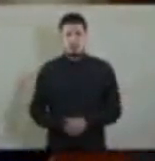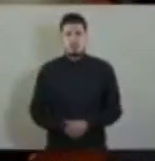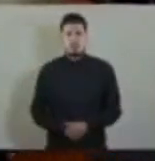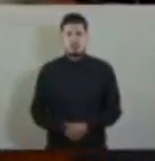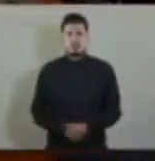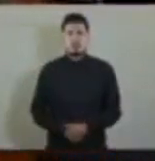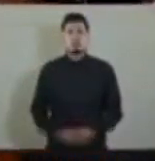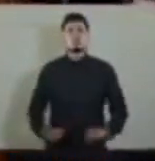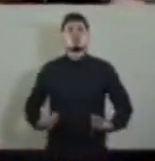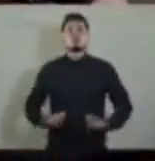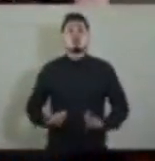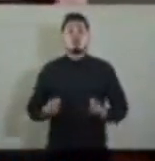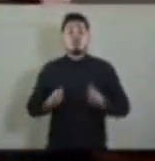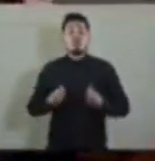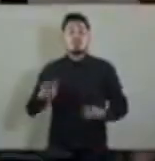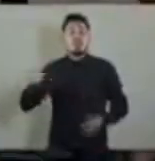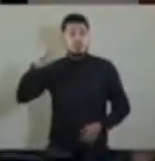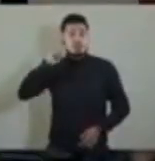¡Que viva